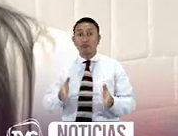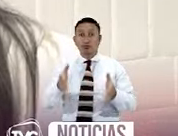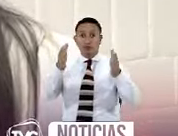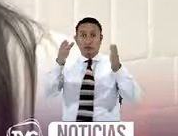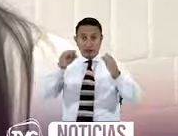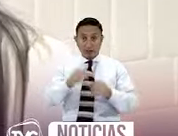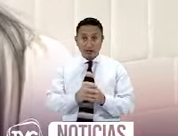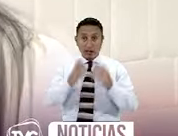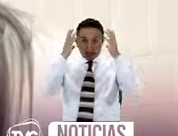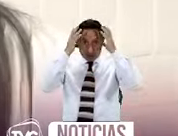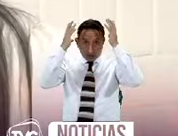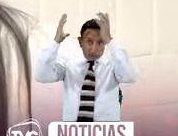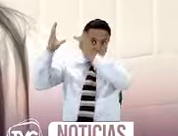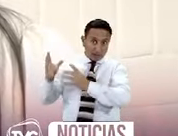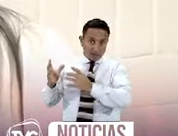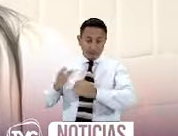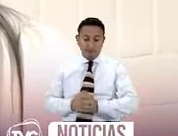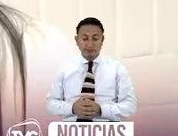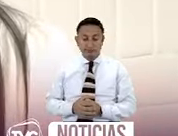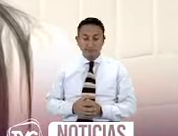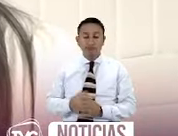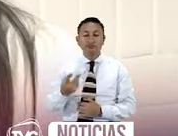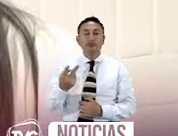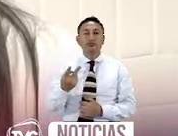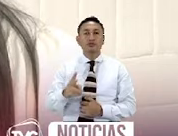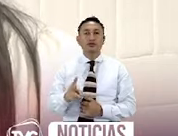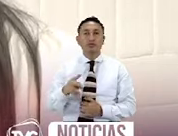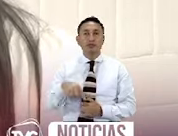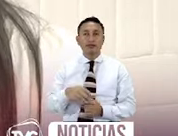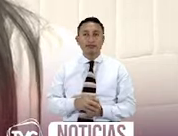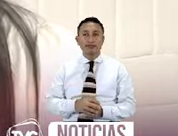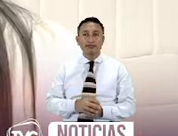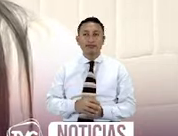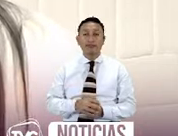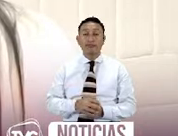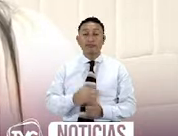este pedido. Y también el sancionar en el caso